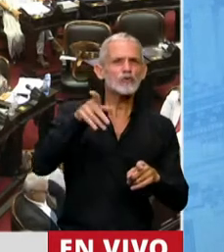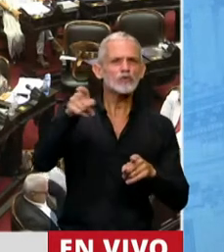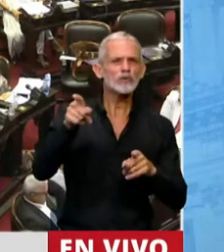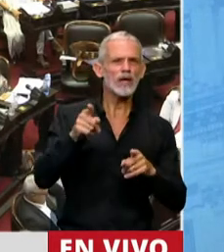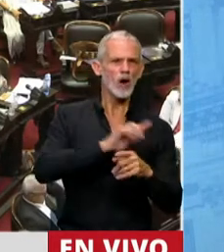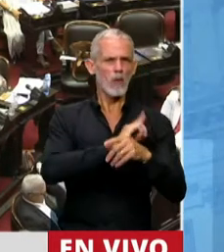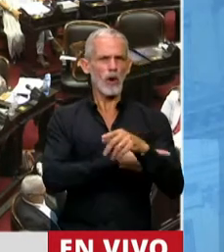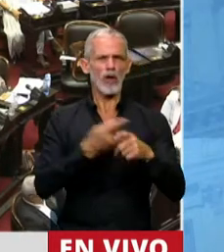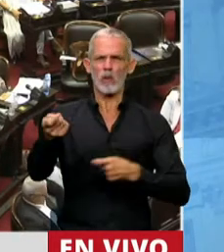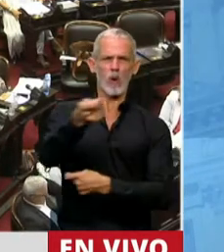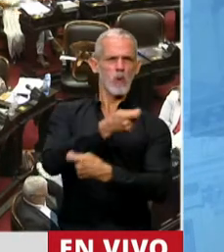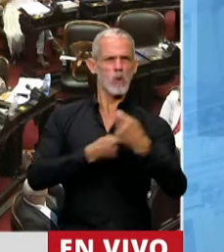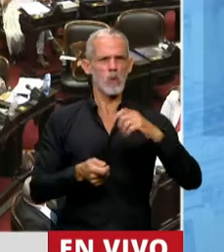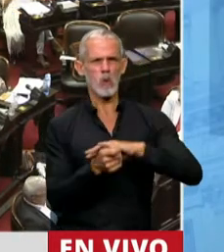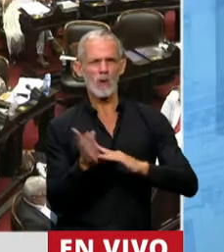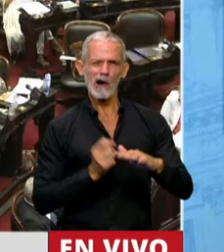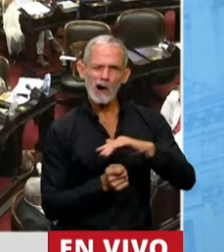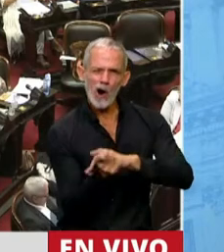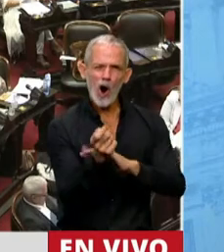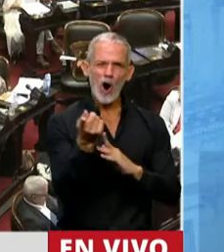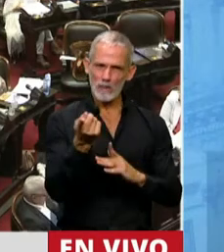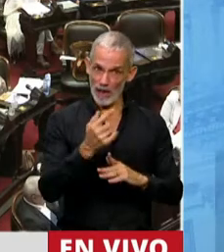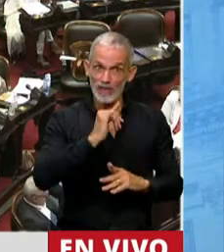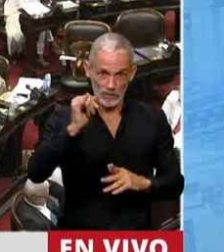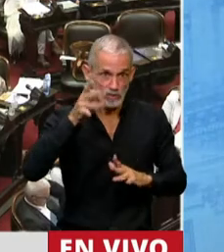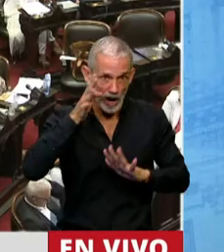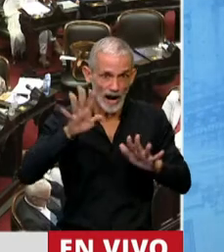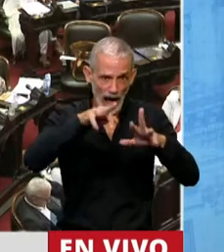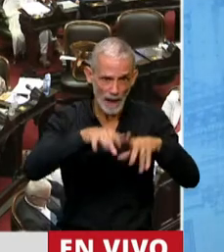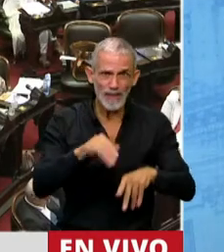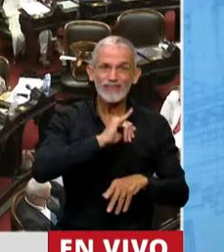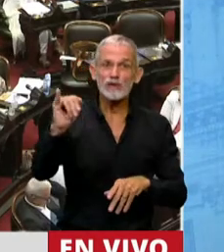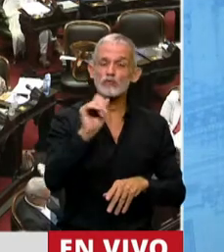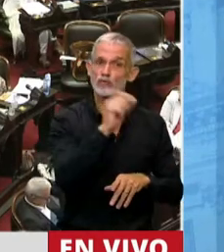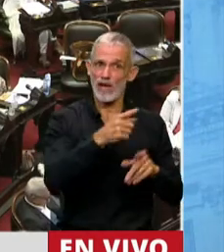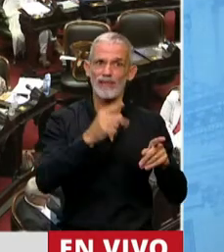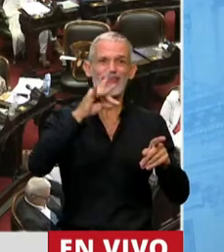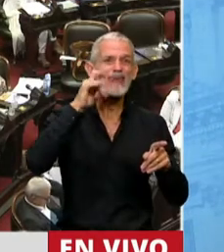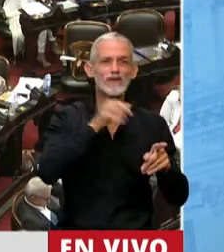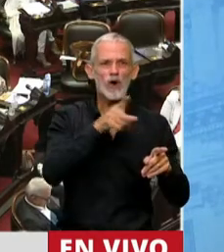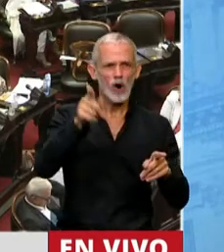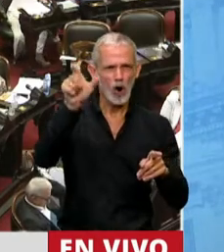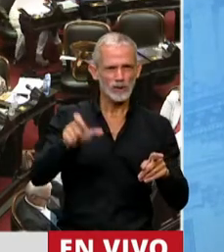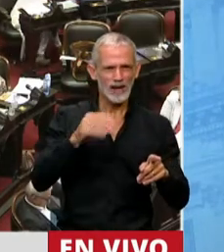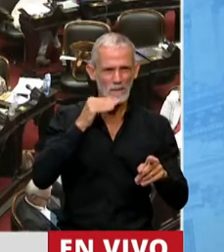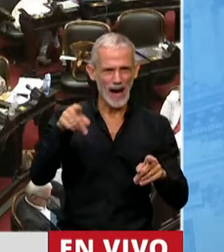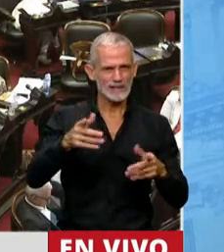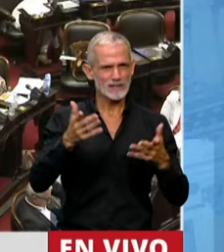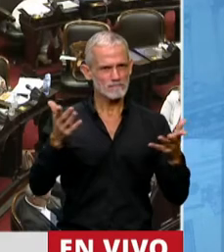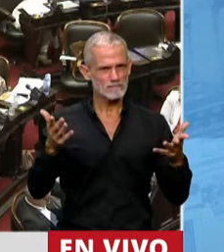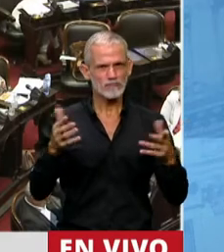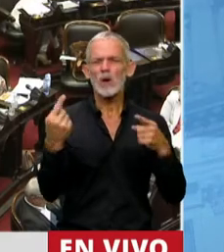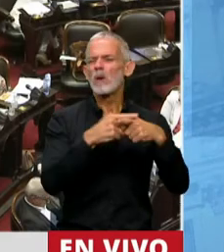influencia, lo acusó de coimas, es muy grave el contenido de la denuncia. Las